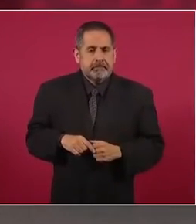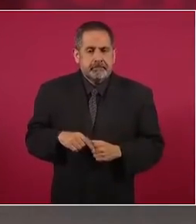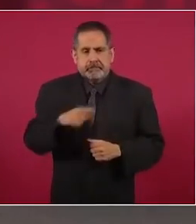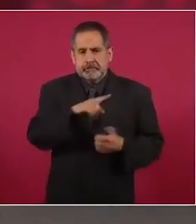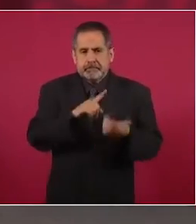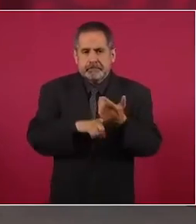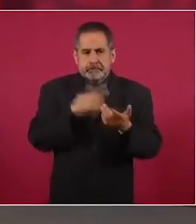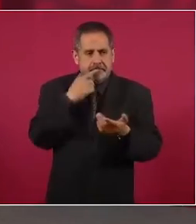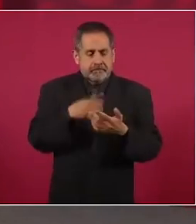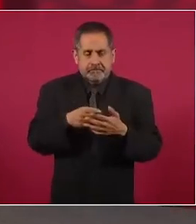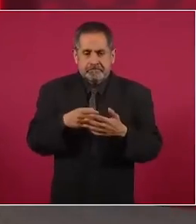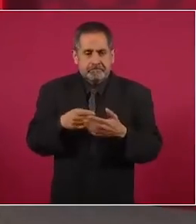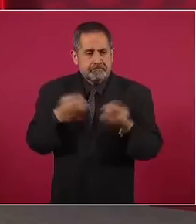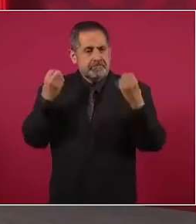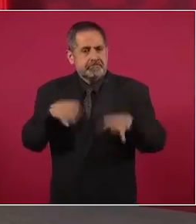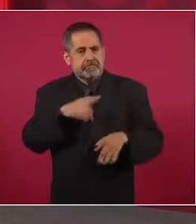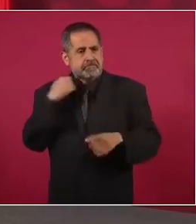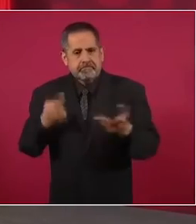estaba secuestrado.